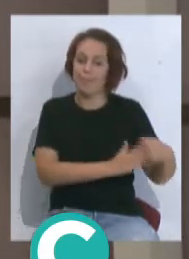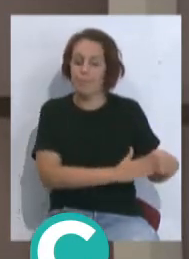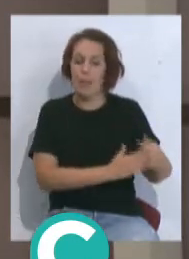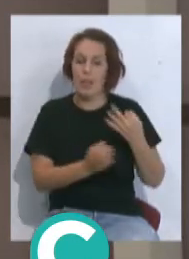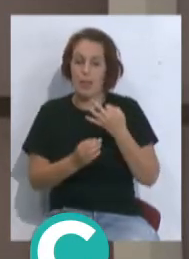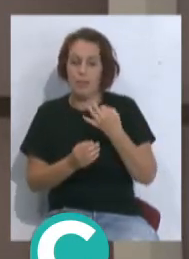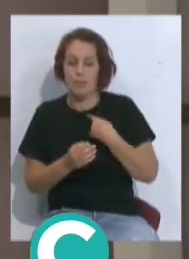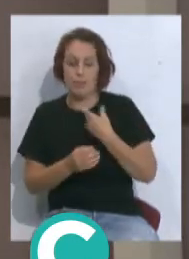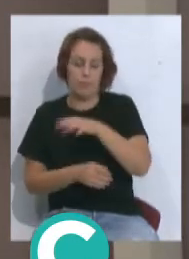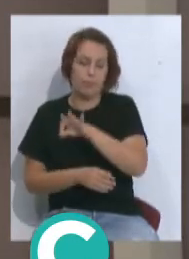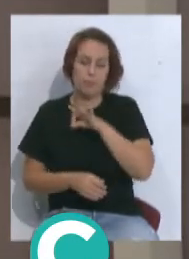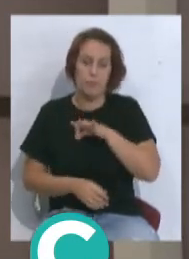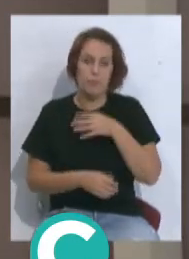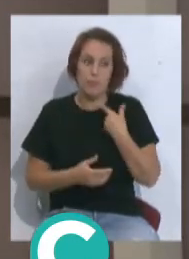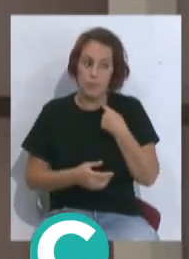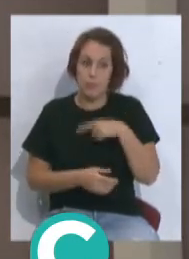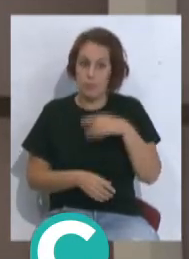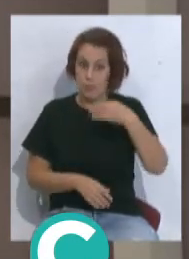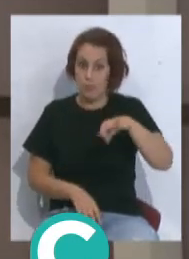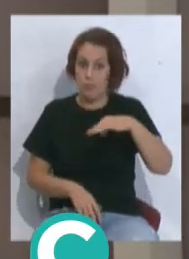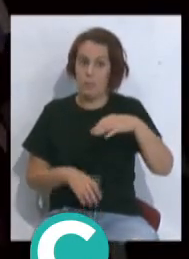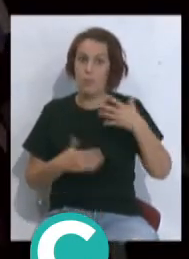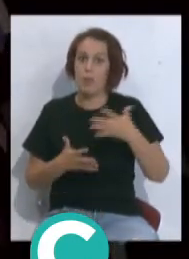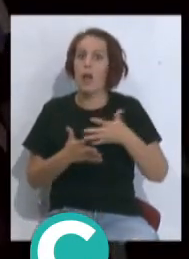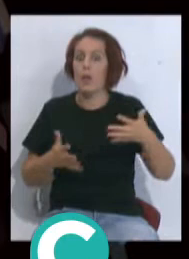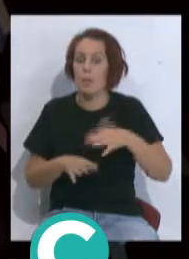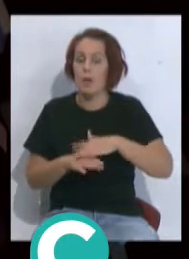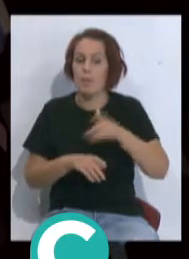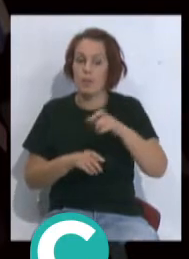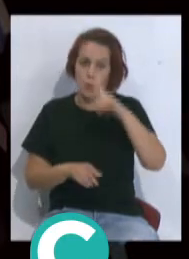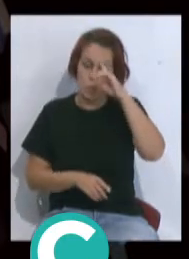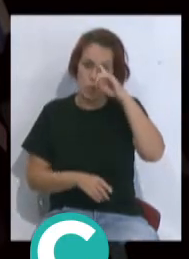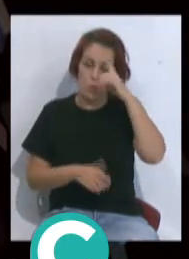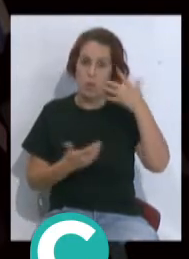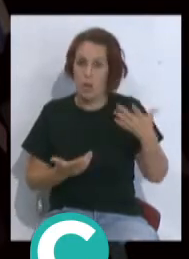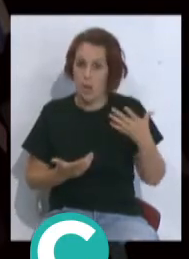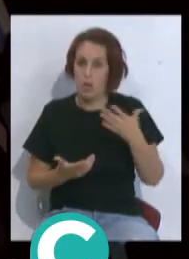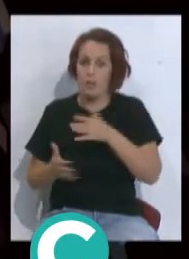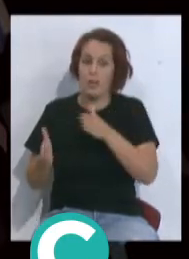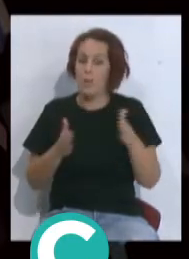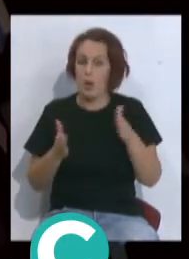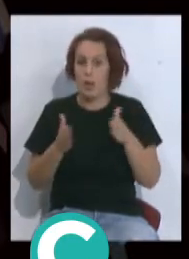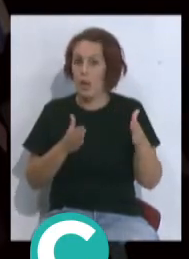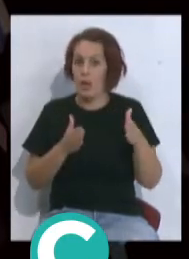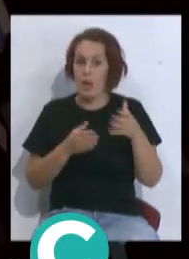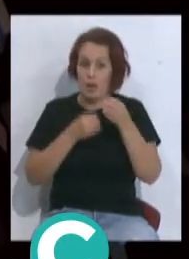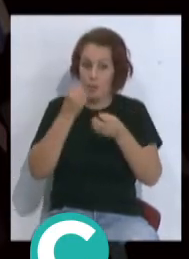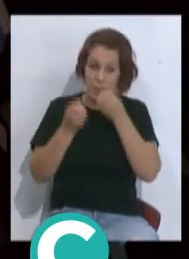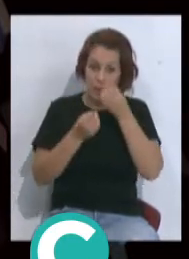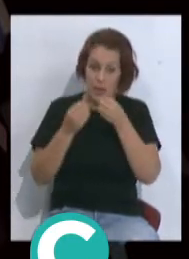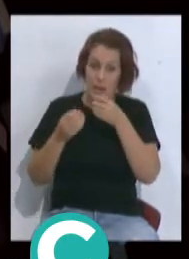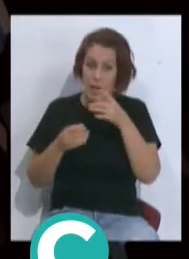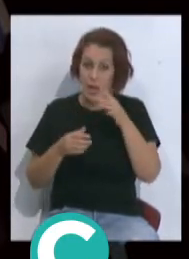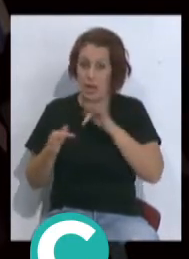plan A. Y la única pérdida, que es una pérdida grande, especialmente para los amantes de la cultura, es la pérdida de la temporada de primavera del